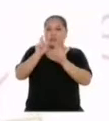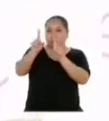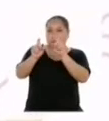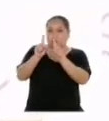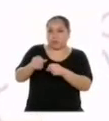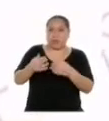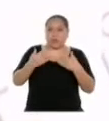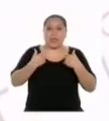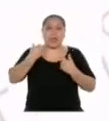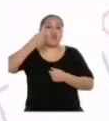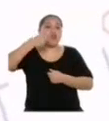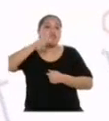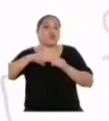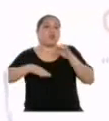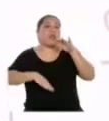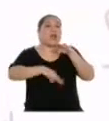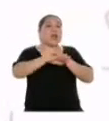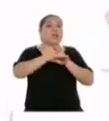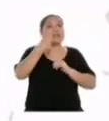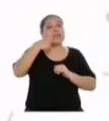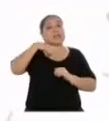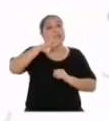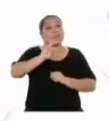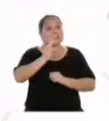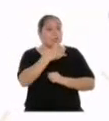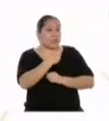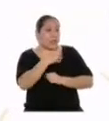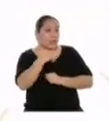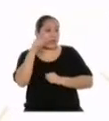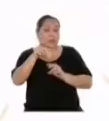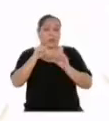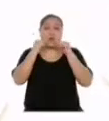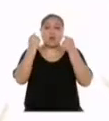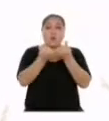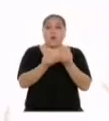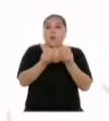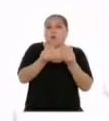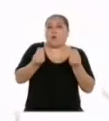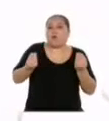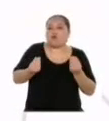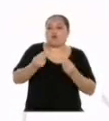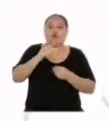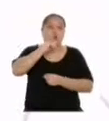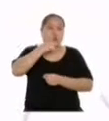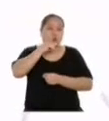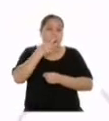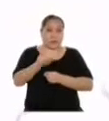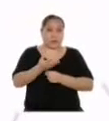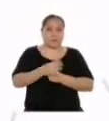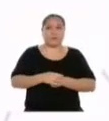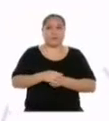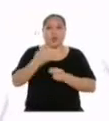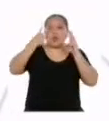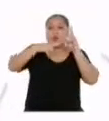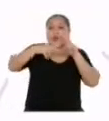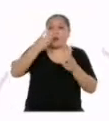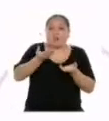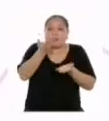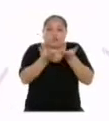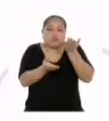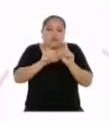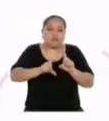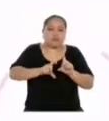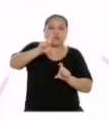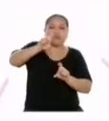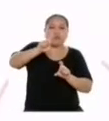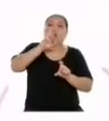tuvo de 12 a 17 años y que en este grupo la mayoría fue de género femenino. Lo vemos al comparar